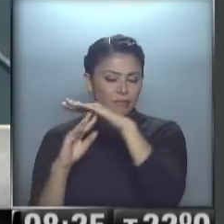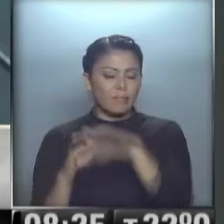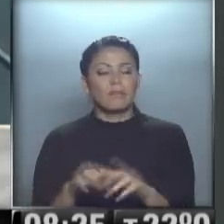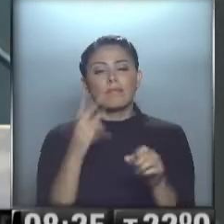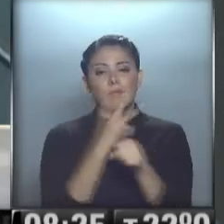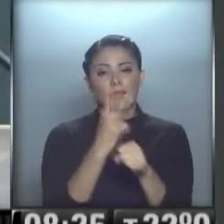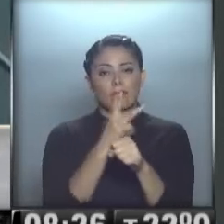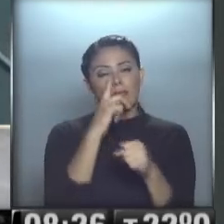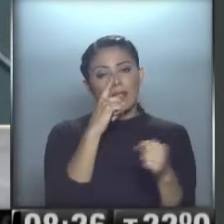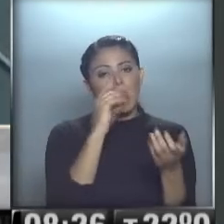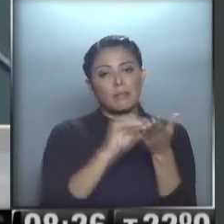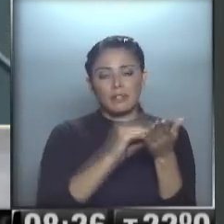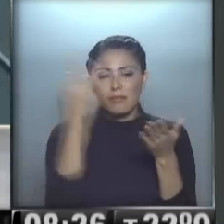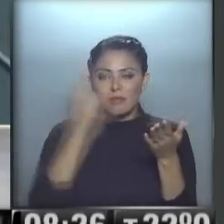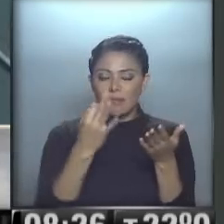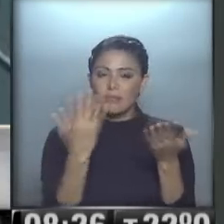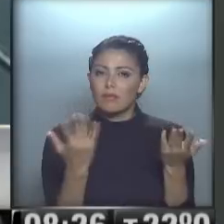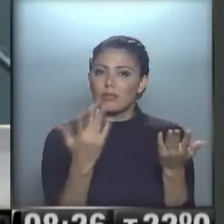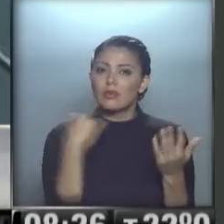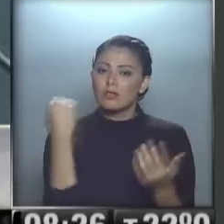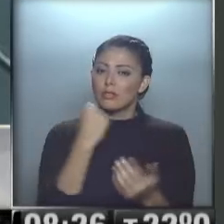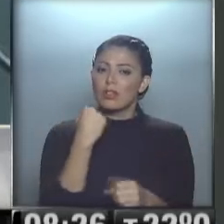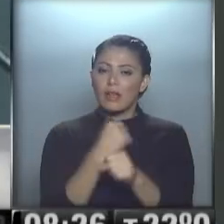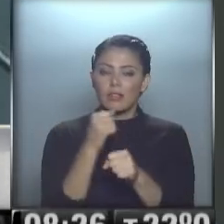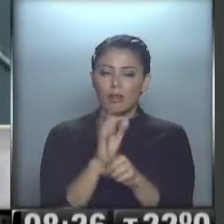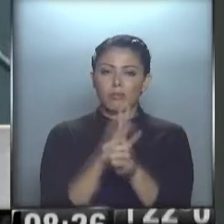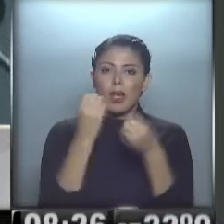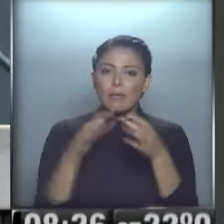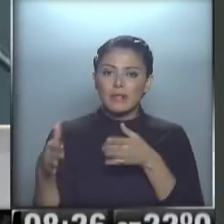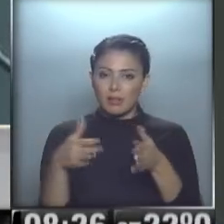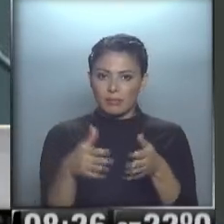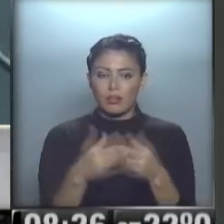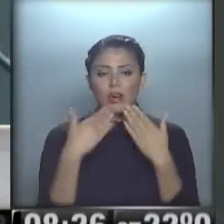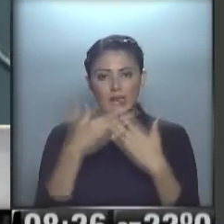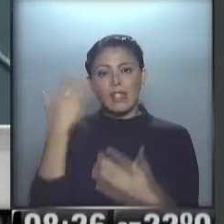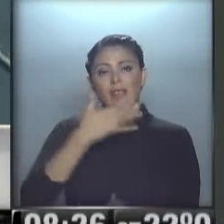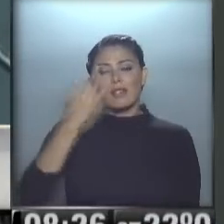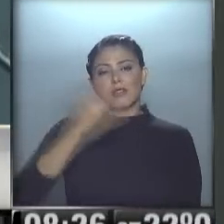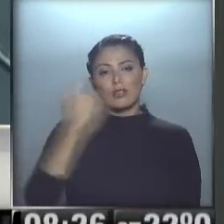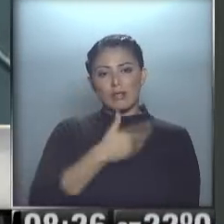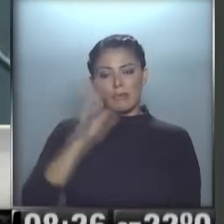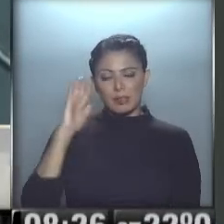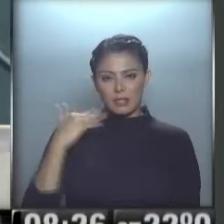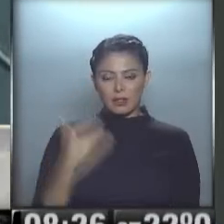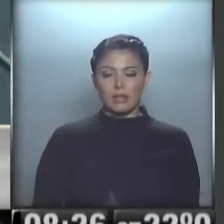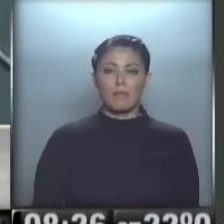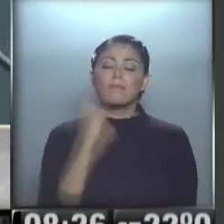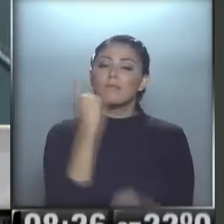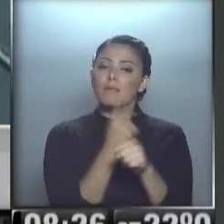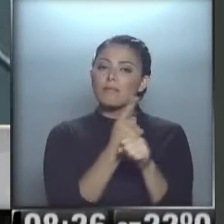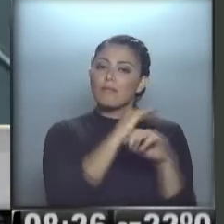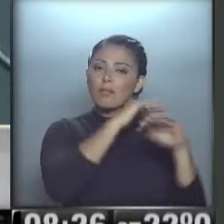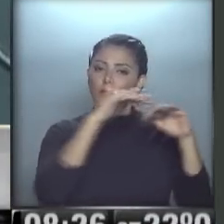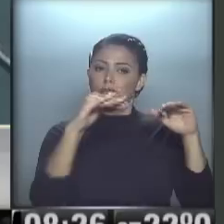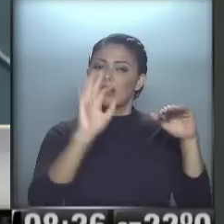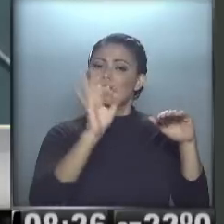eficazmente las expectativas para lo cual hicimos un sendero a partir de la decisión política de la presidenta primero estabilidad y previsibilidad